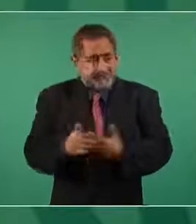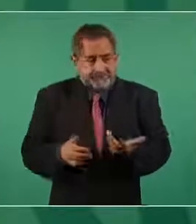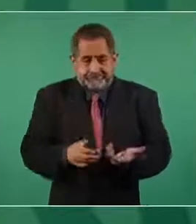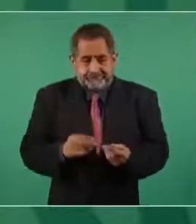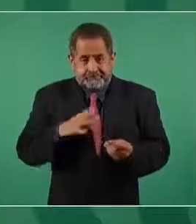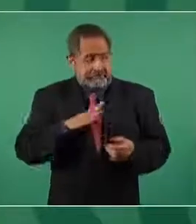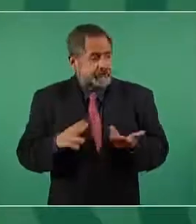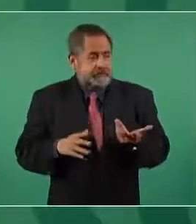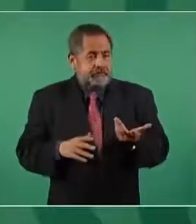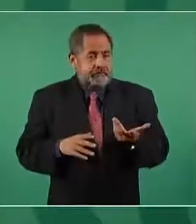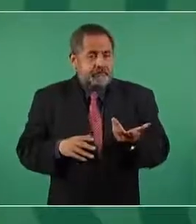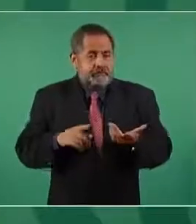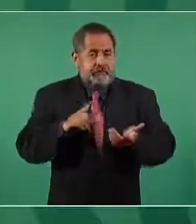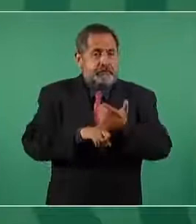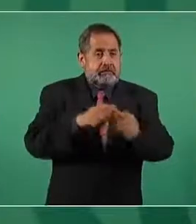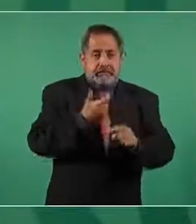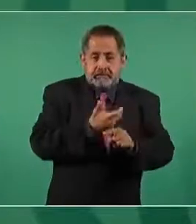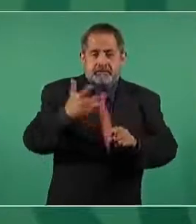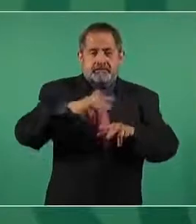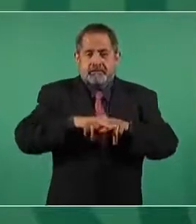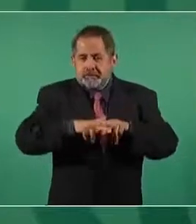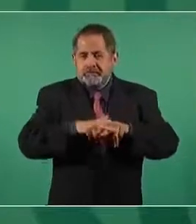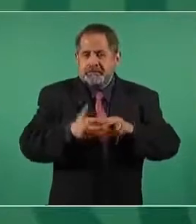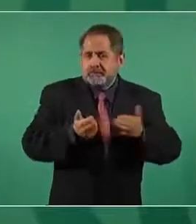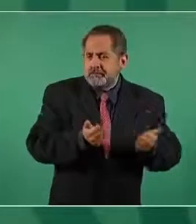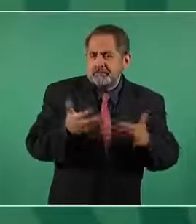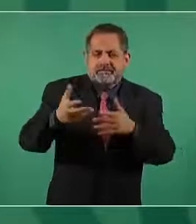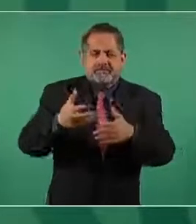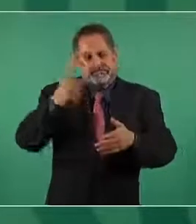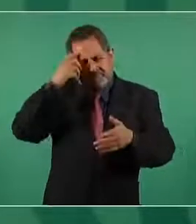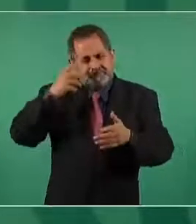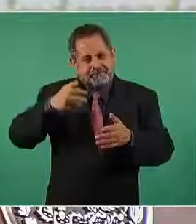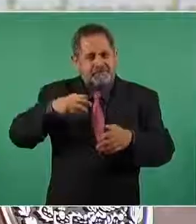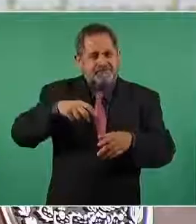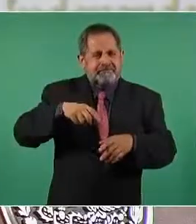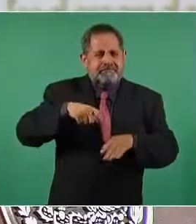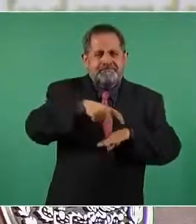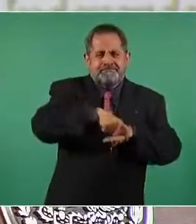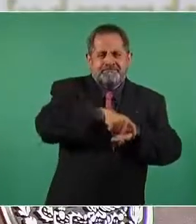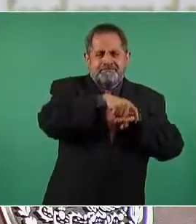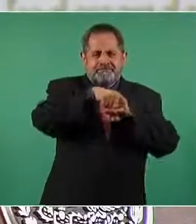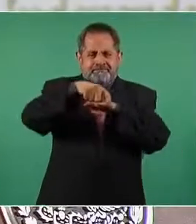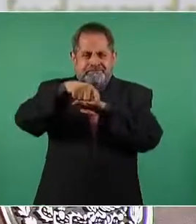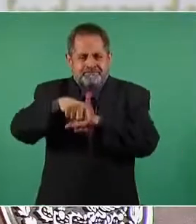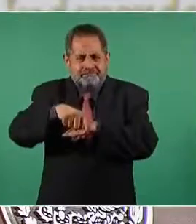Están aumentando los precios del transporte de carga